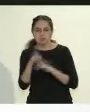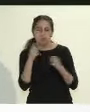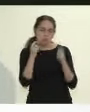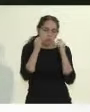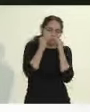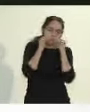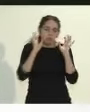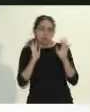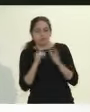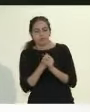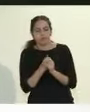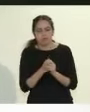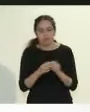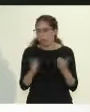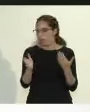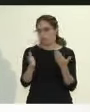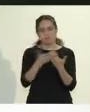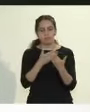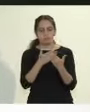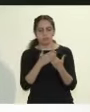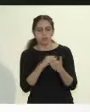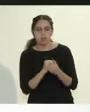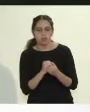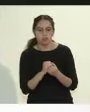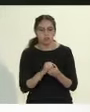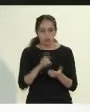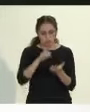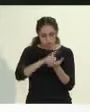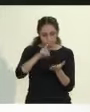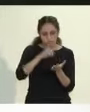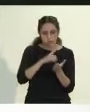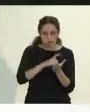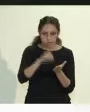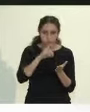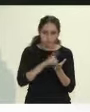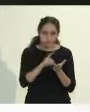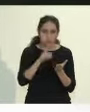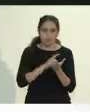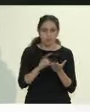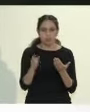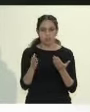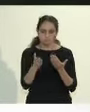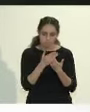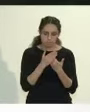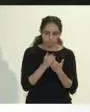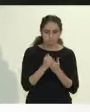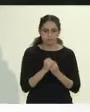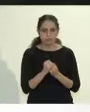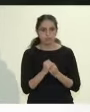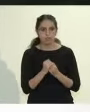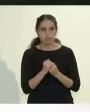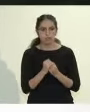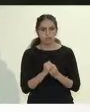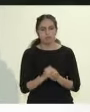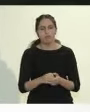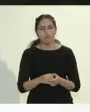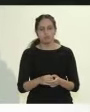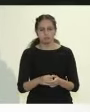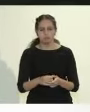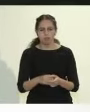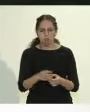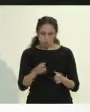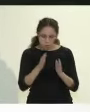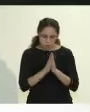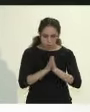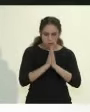garantías individuales pese a tener el apoyo de la comisión estatal de los derechos humanos para un posible toque de queda podrían validar o desmentir